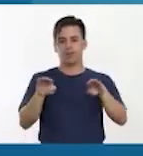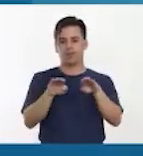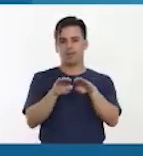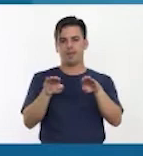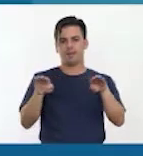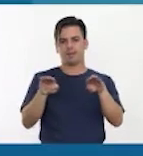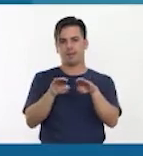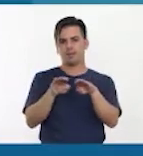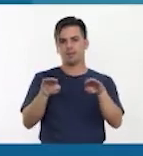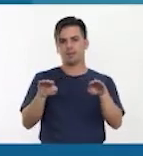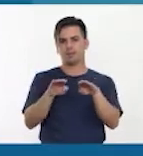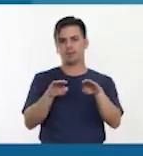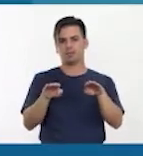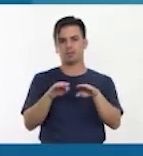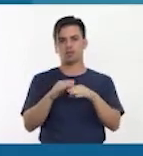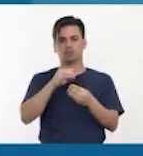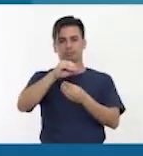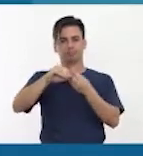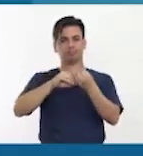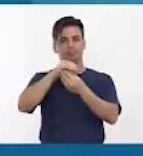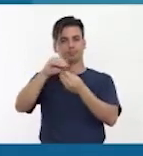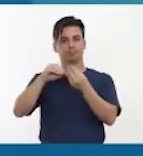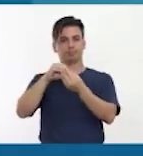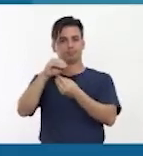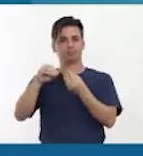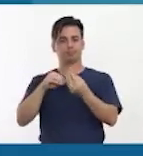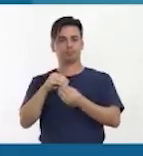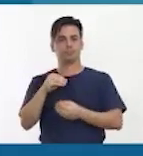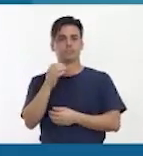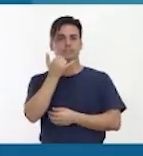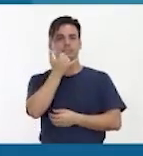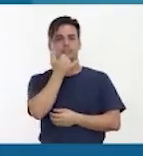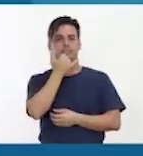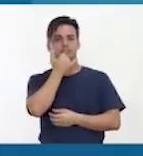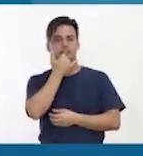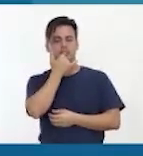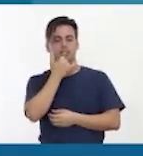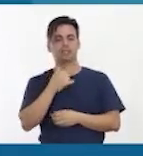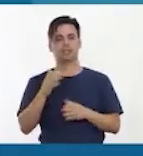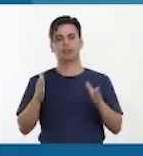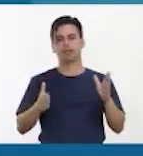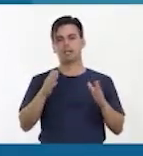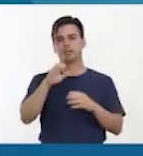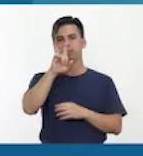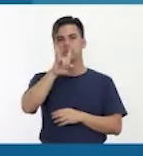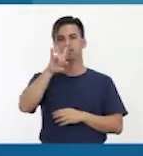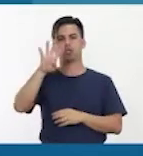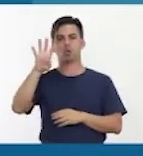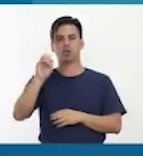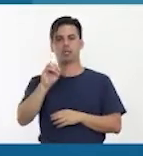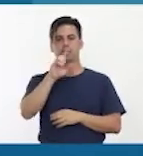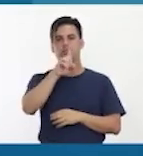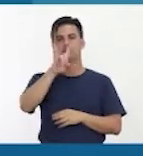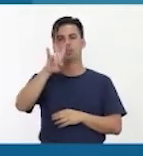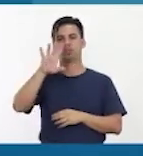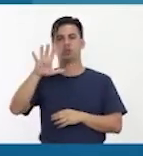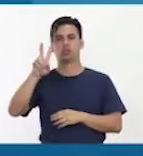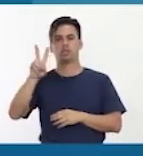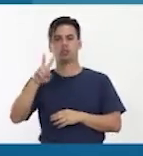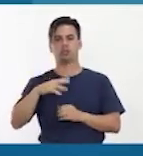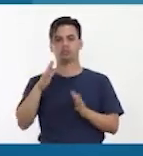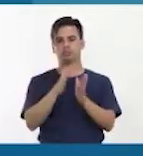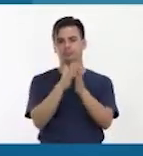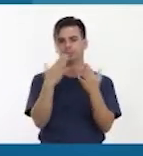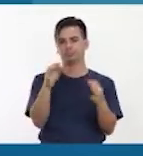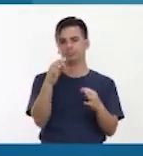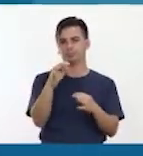crisis en la etapa de 1940 a 1952, contenido que se encuentra en las páginas 232